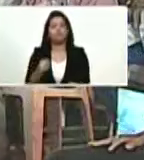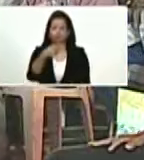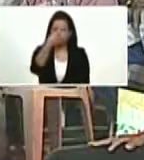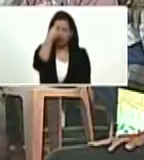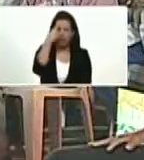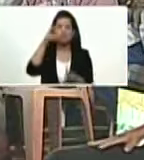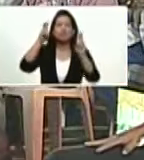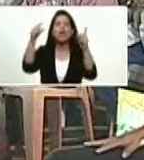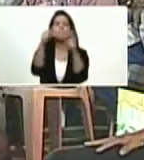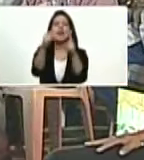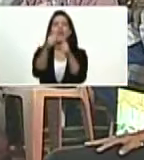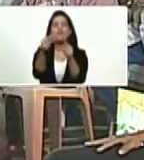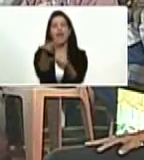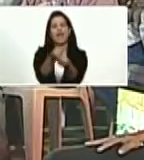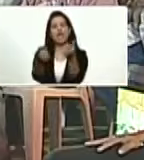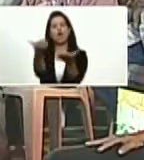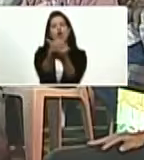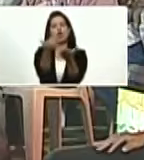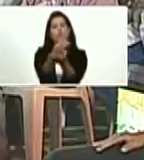viene la palabra economía?